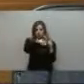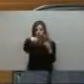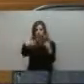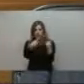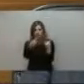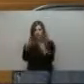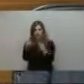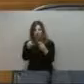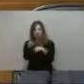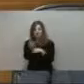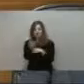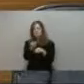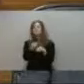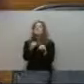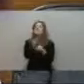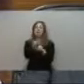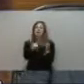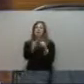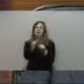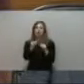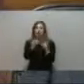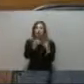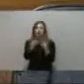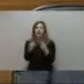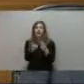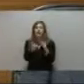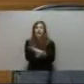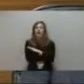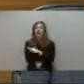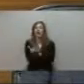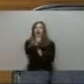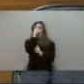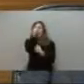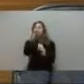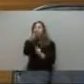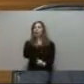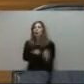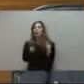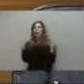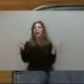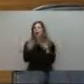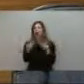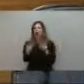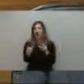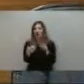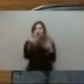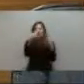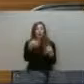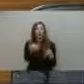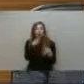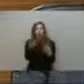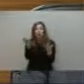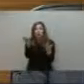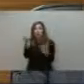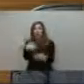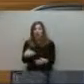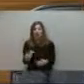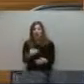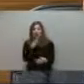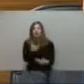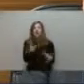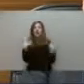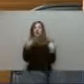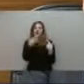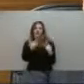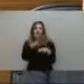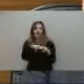mantenimiento. Esto evidencia que el puerto de Candás tiene un grave problema de seguridad del que es responsable el Principado de